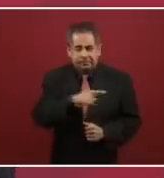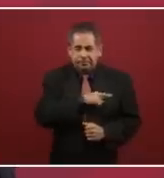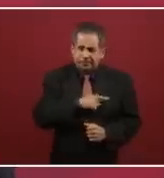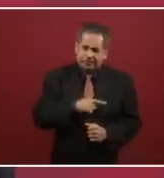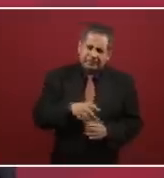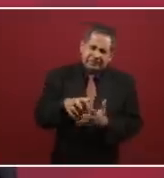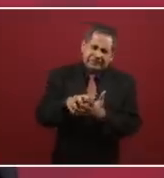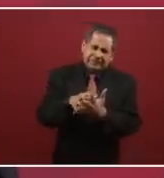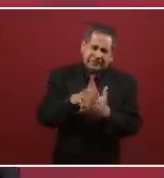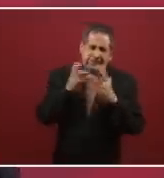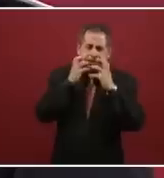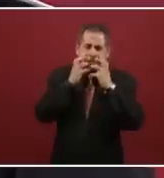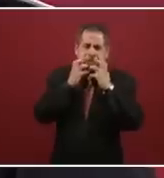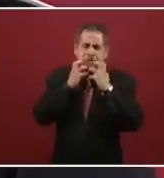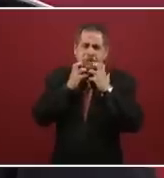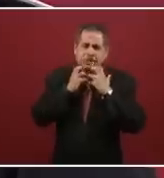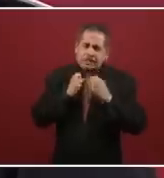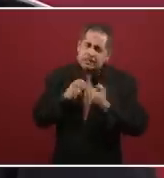ambiciosos,